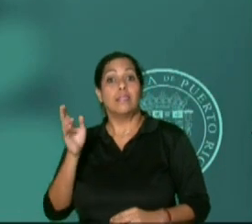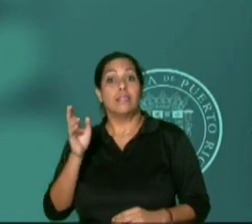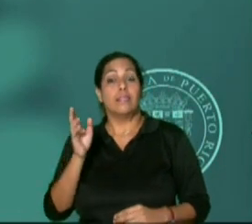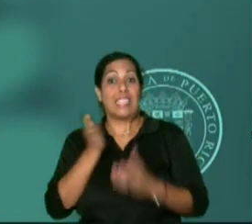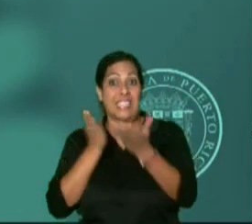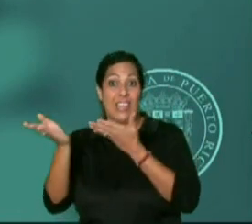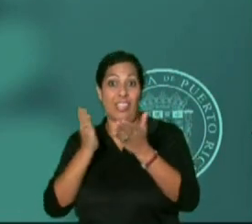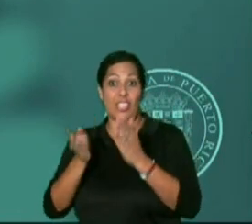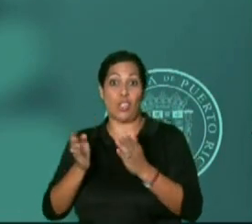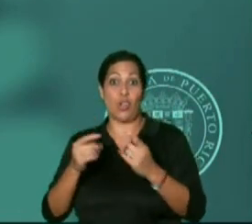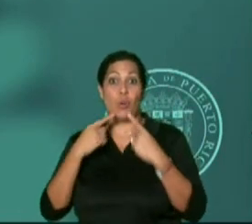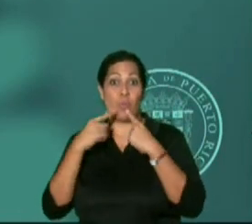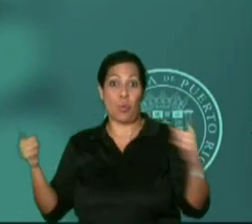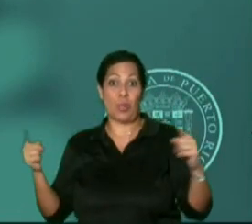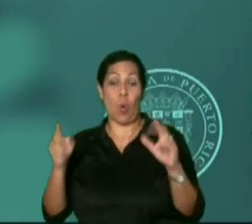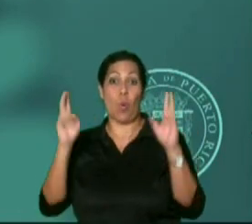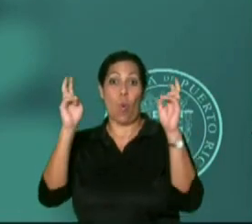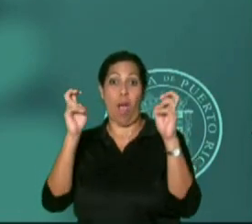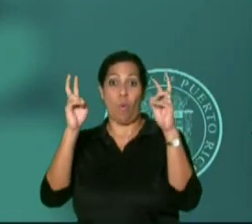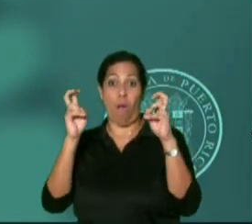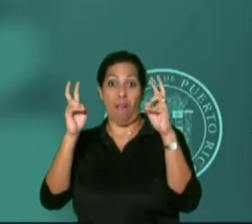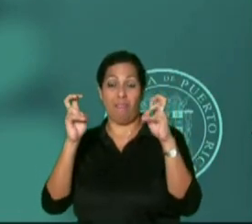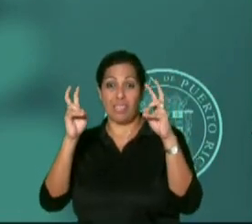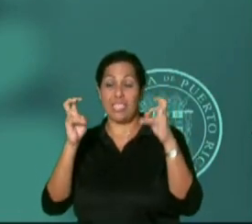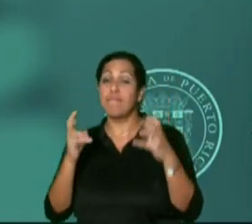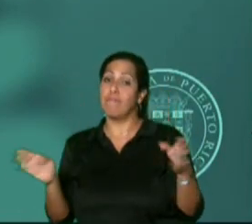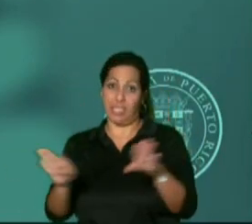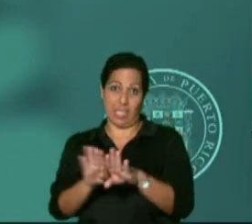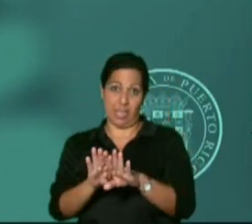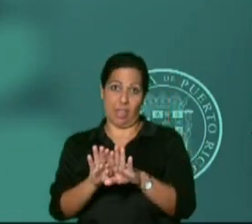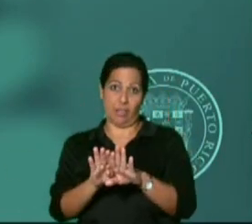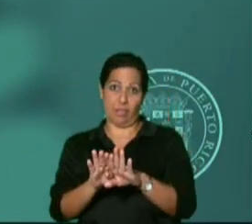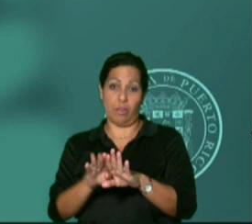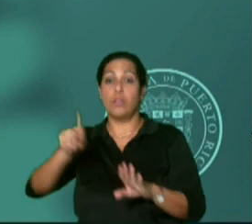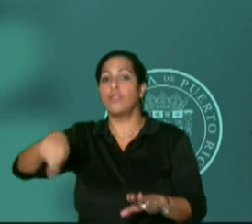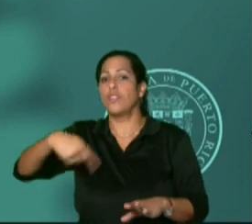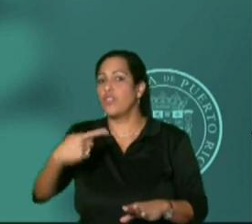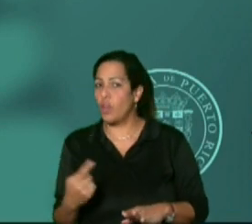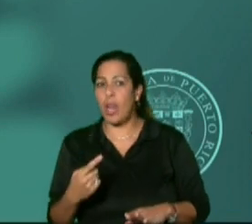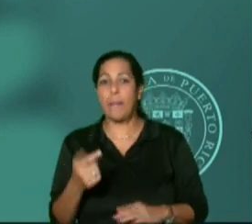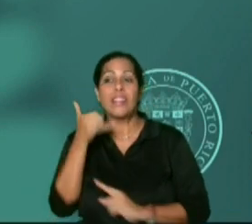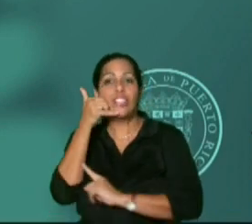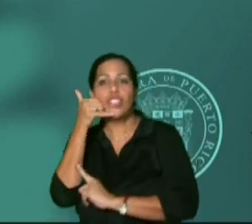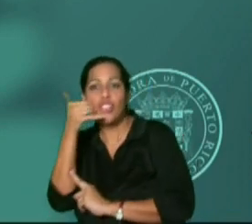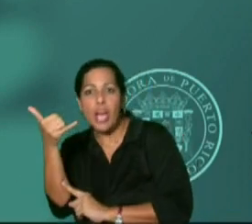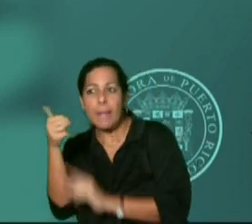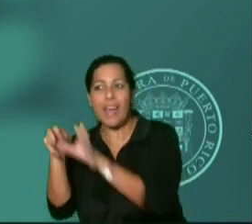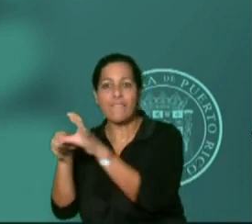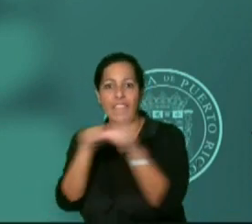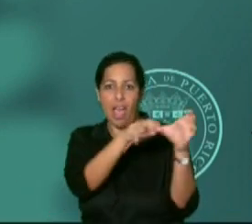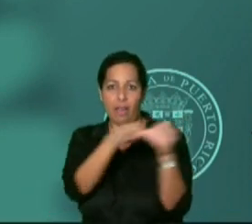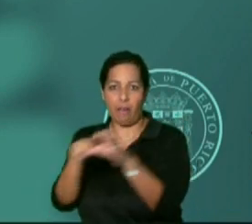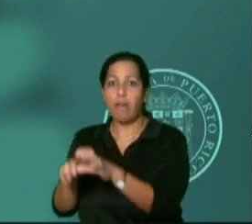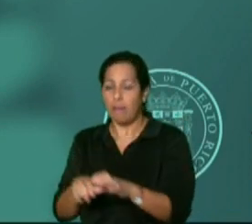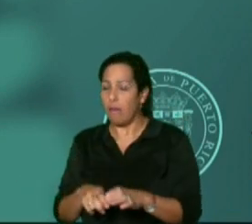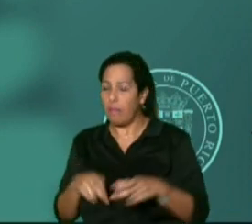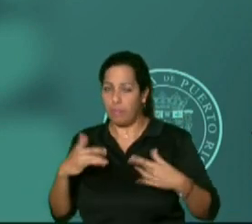queda suspendido durante la vigencia de esta orden. Solamente continuará operando el programa de llame y viaje.